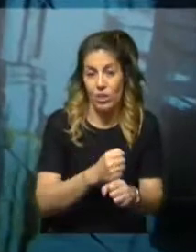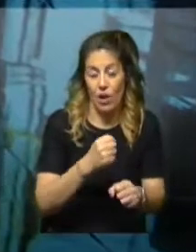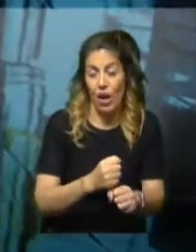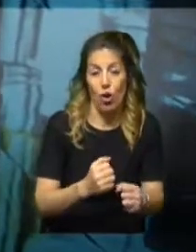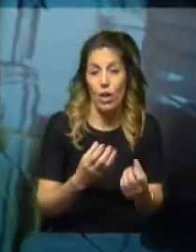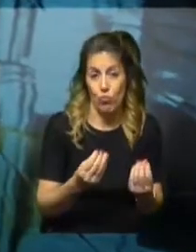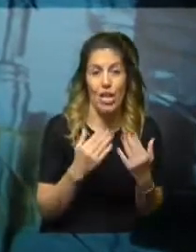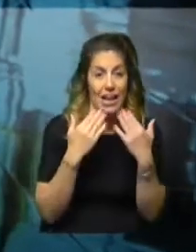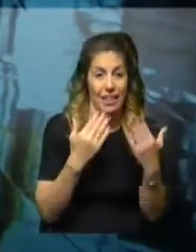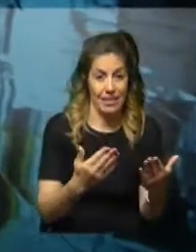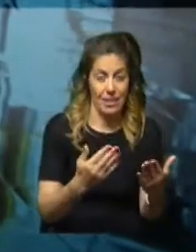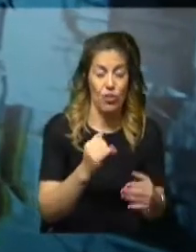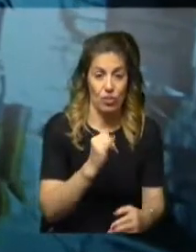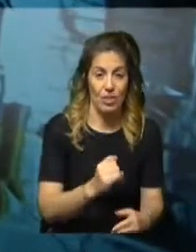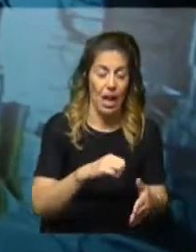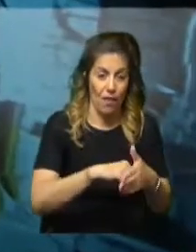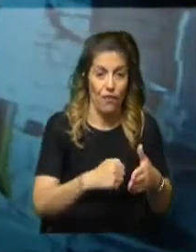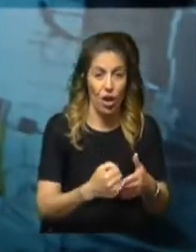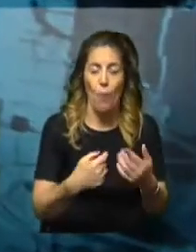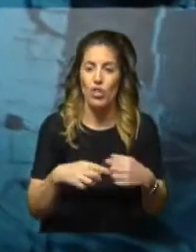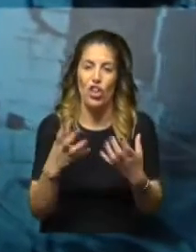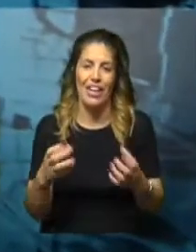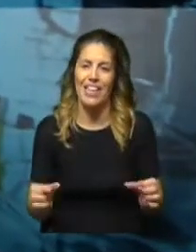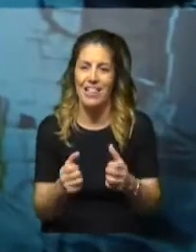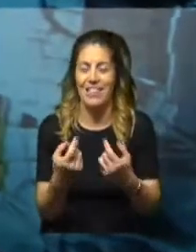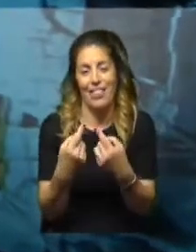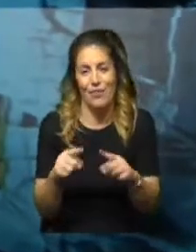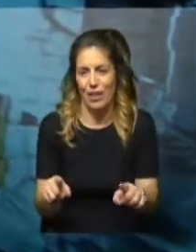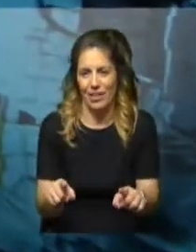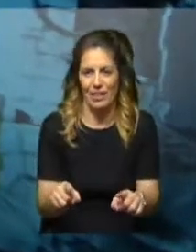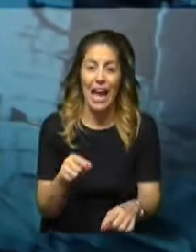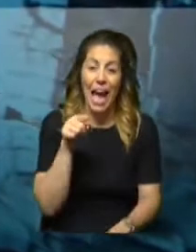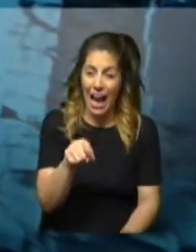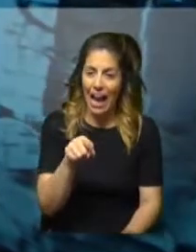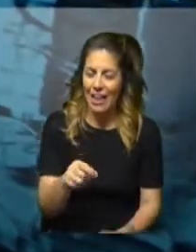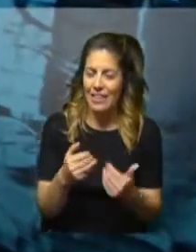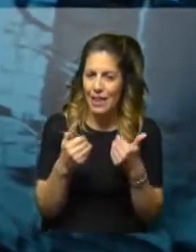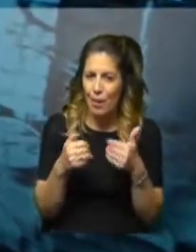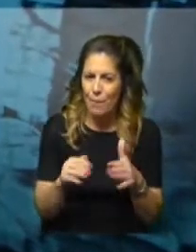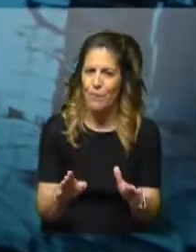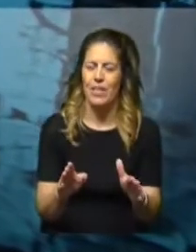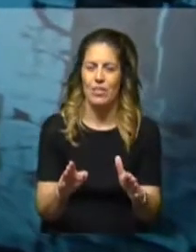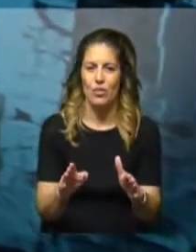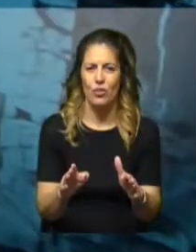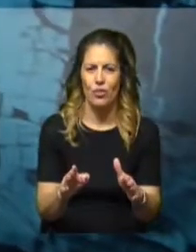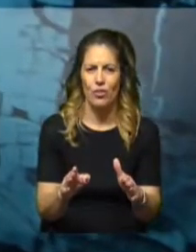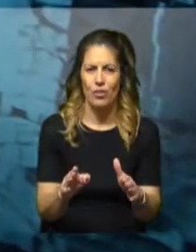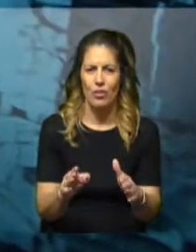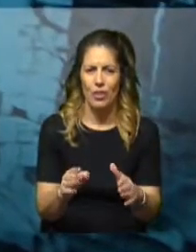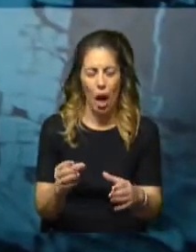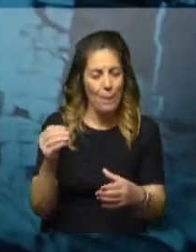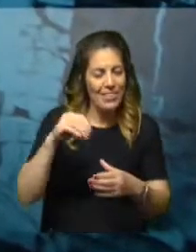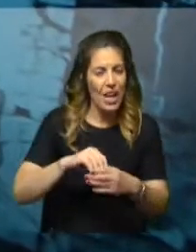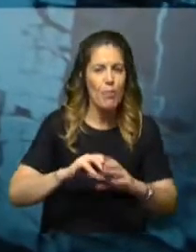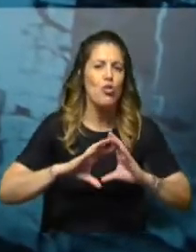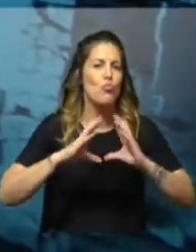al trabajo al banco pero lo que yo quería hacer era otra cosa y recién ahí empiezo digo a meterme